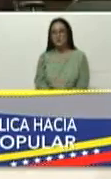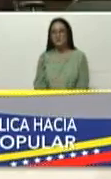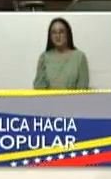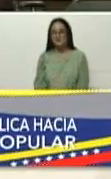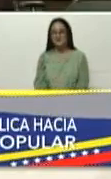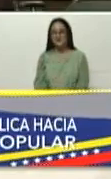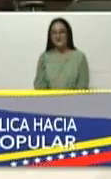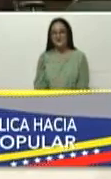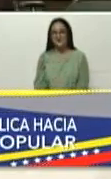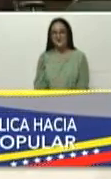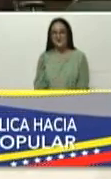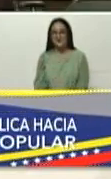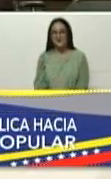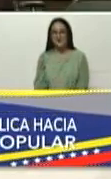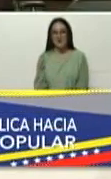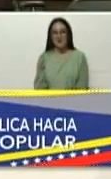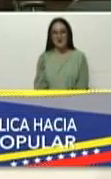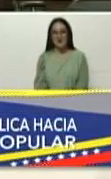Bárbara